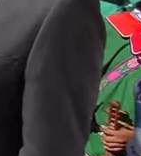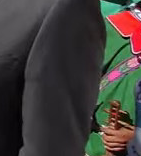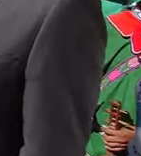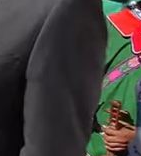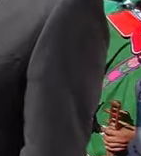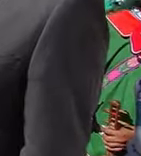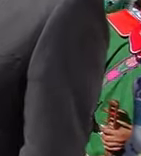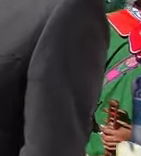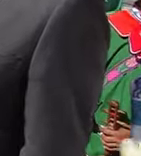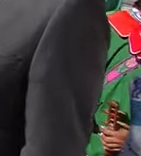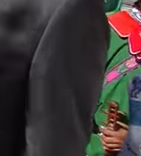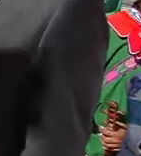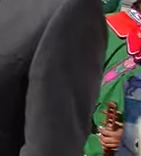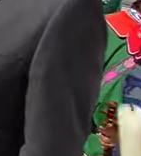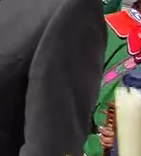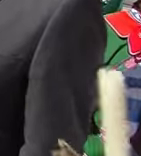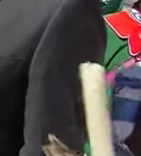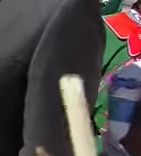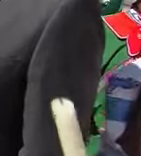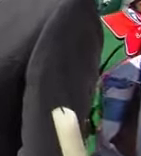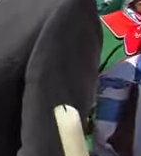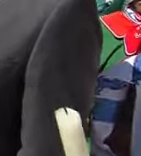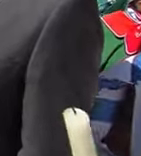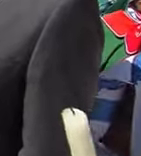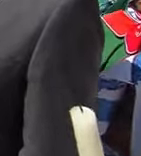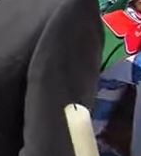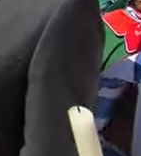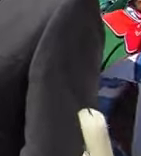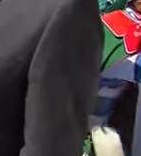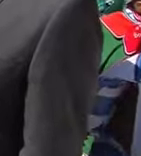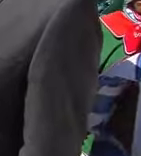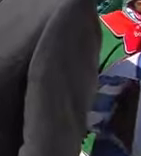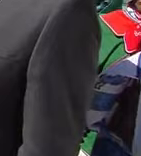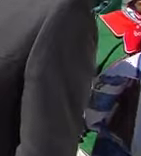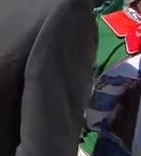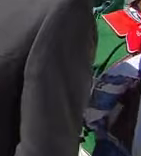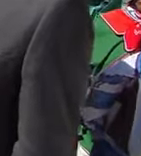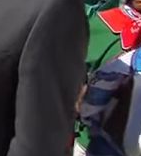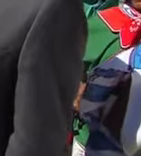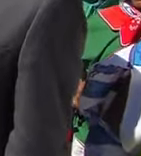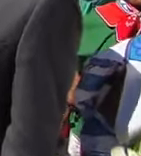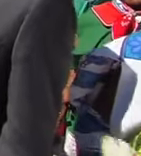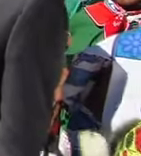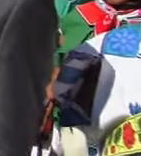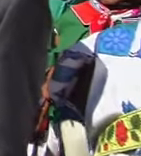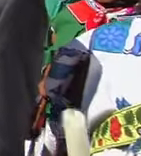que lo buscó, viene de Viricuta, especialmente está elegido para ustedes.